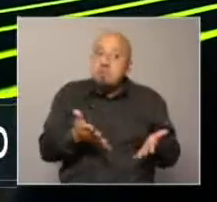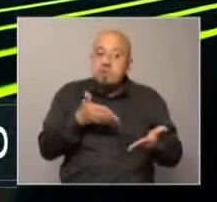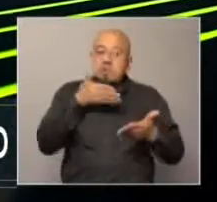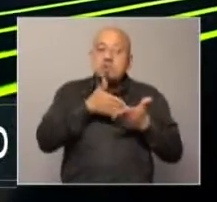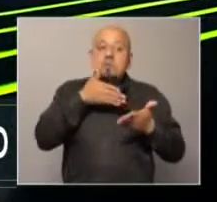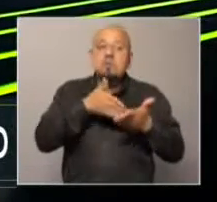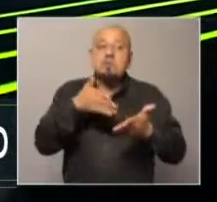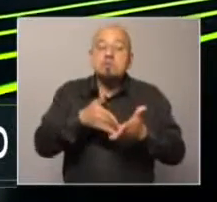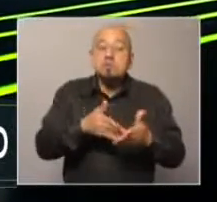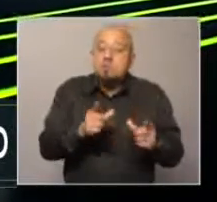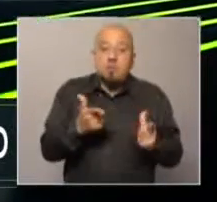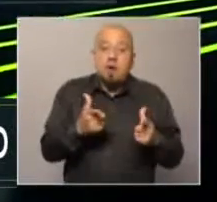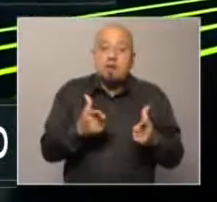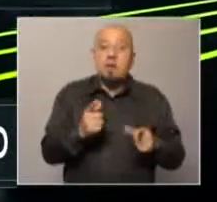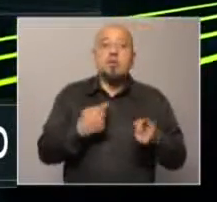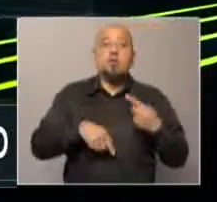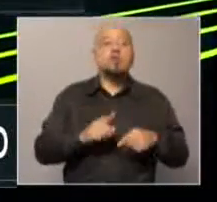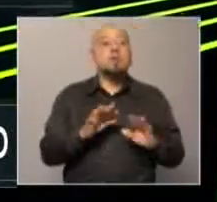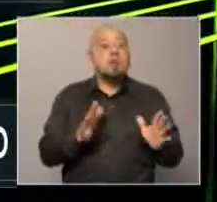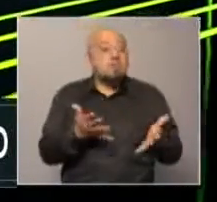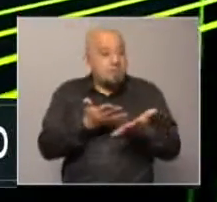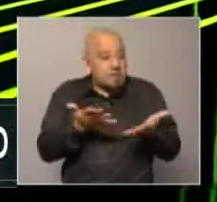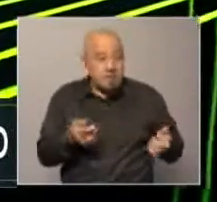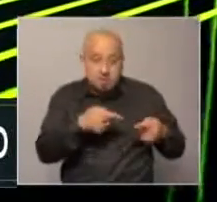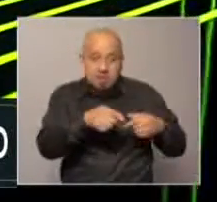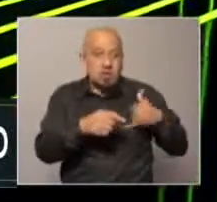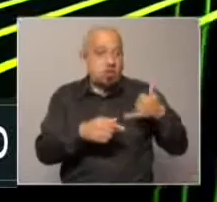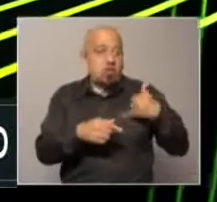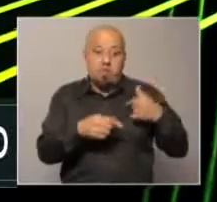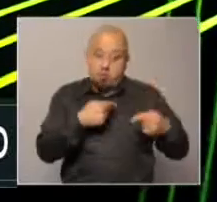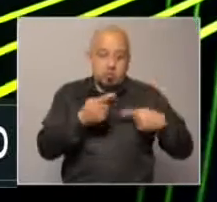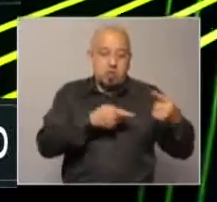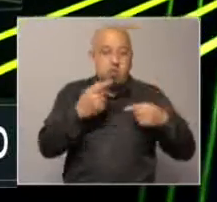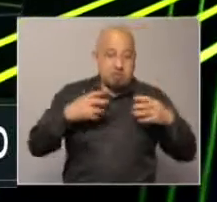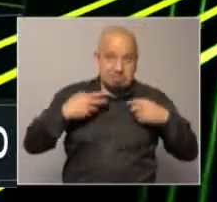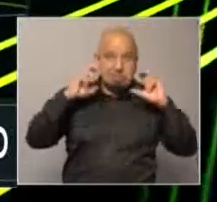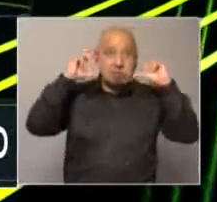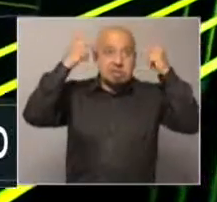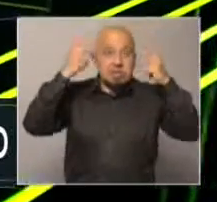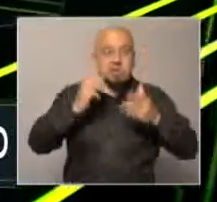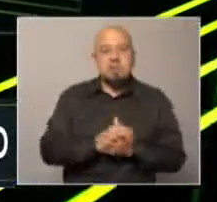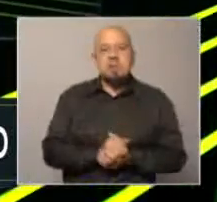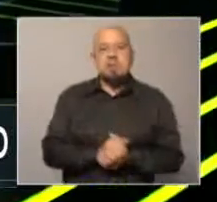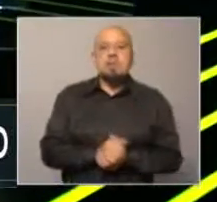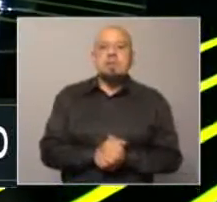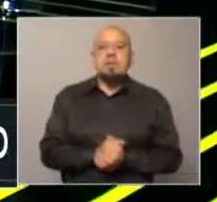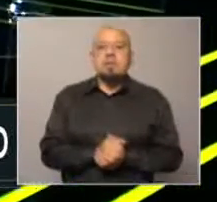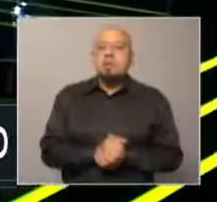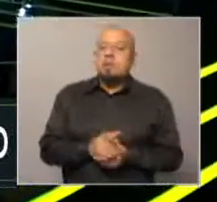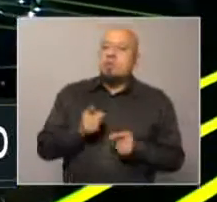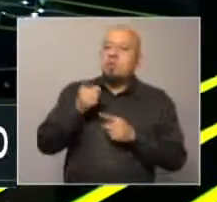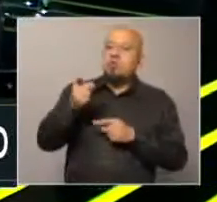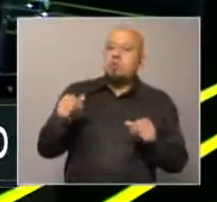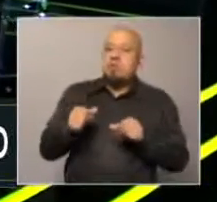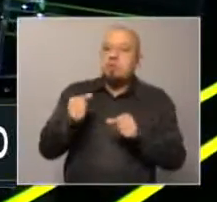lo que se, paradojalmente, lo que se reproduce es la violencia. Uh-huh. Gabriel, una de las líneas de tu trabajo